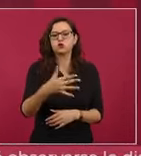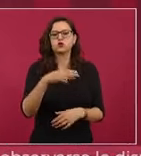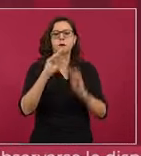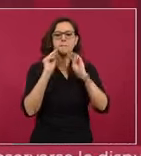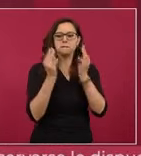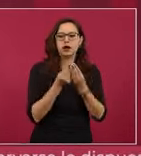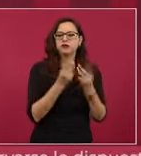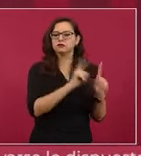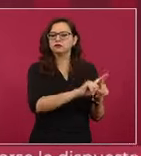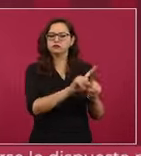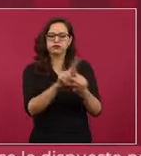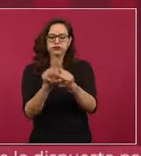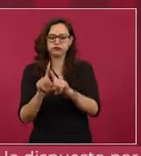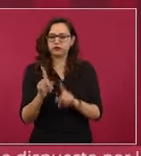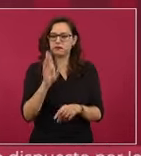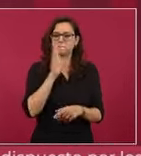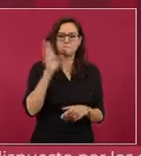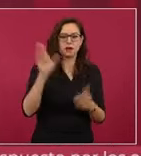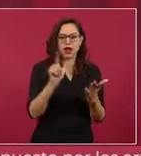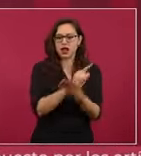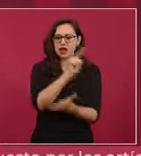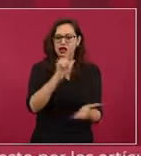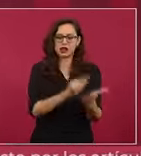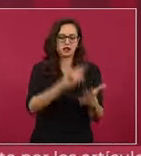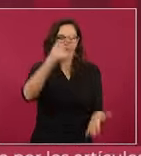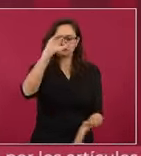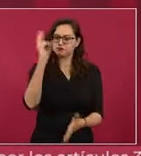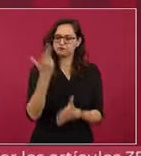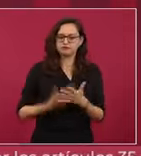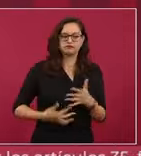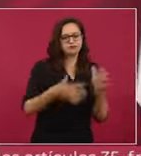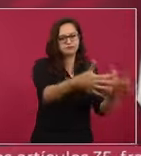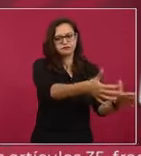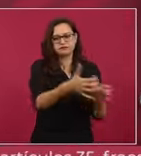está entregando a la gente humilde, a la gente pobre.